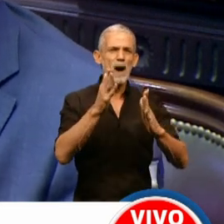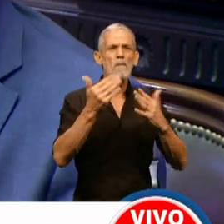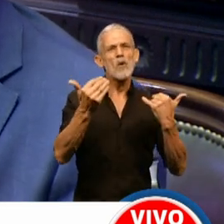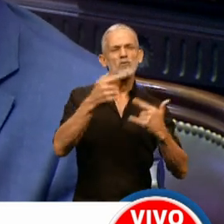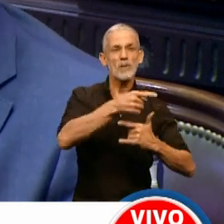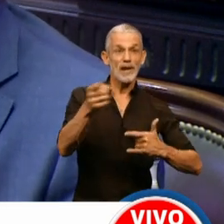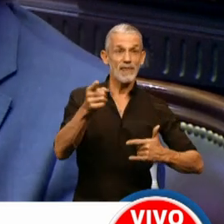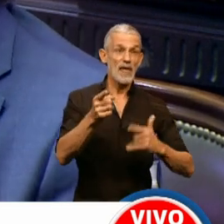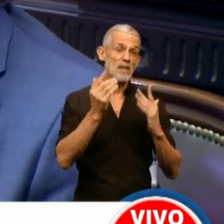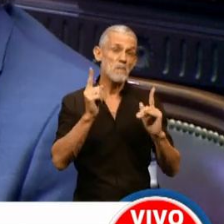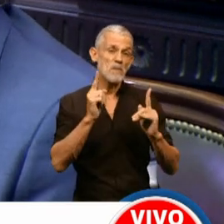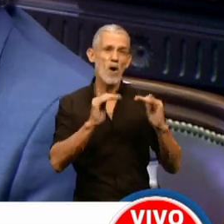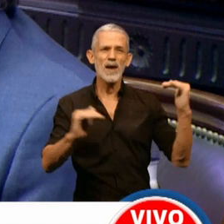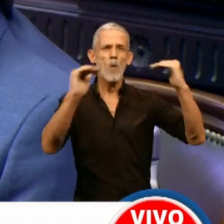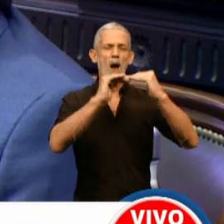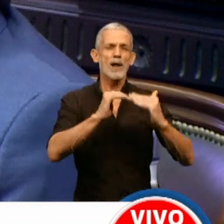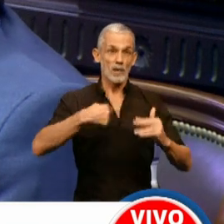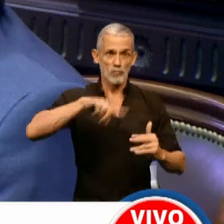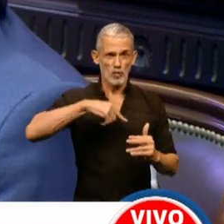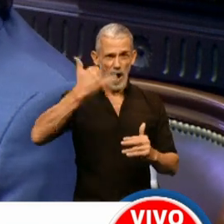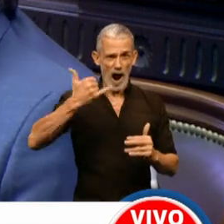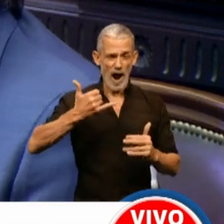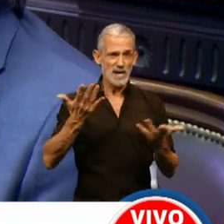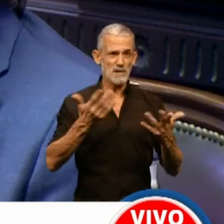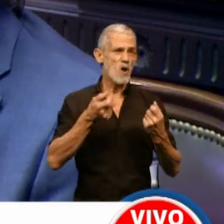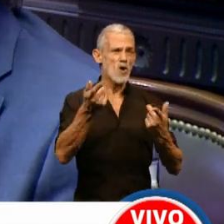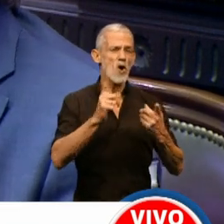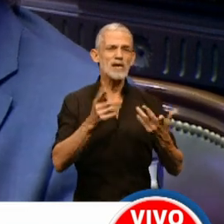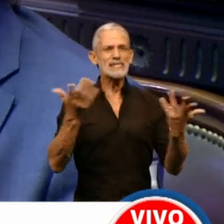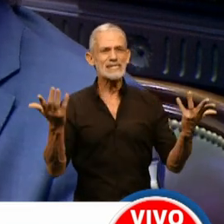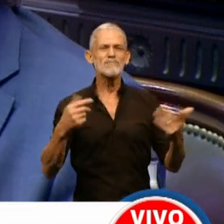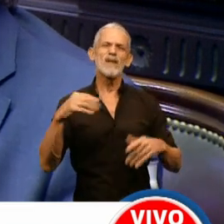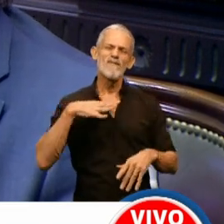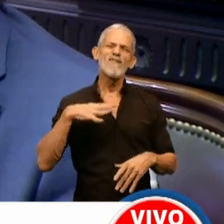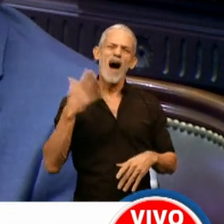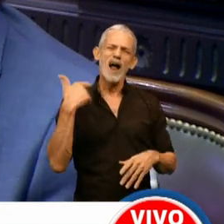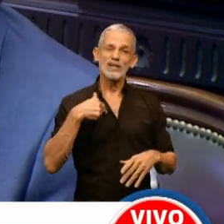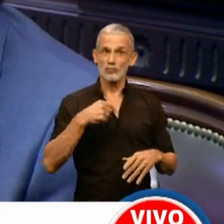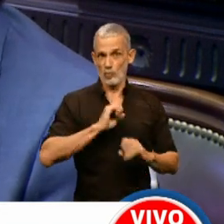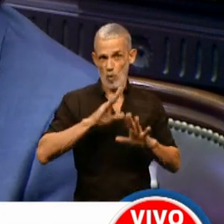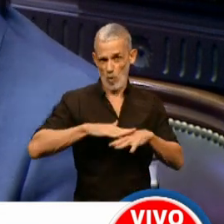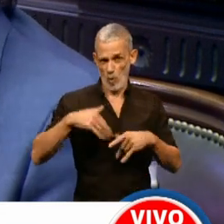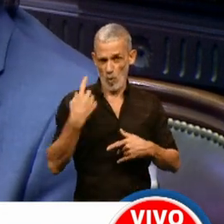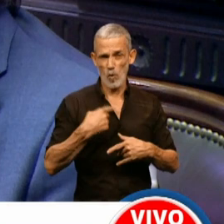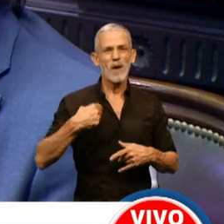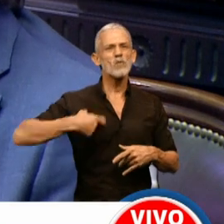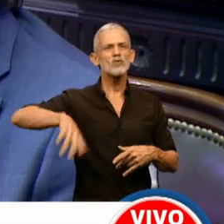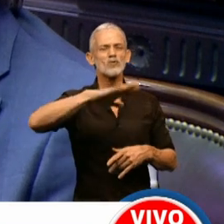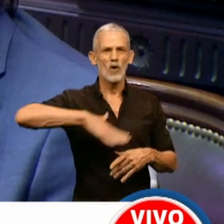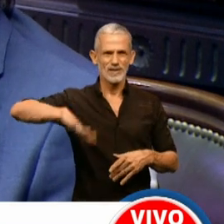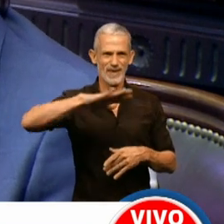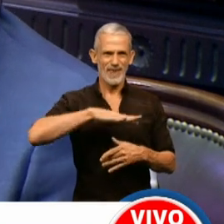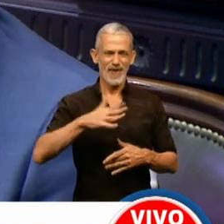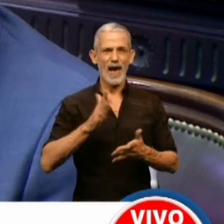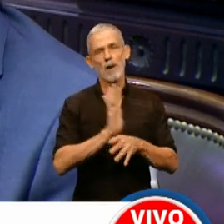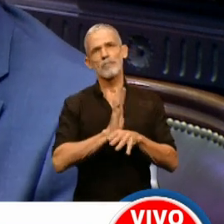de las mismas igualdades que gozamos nosotros esta es una deuda que tenemos todos todos como sociedad los